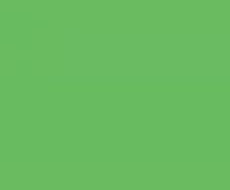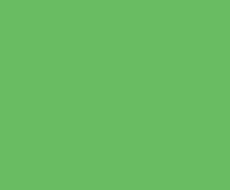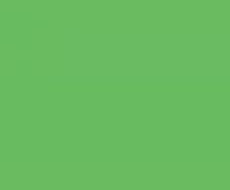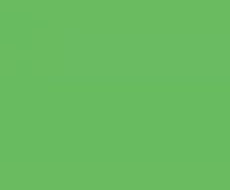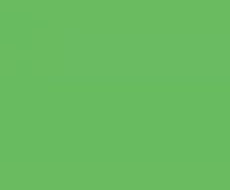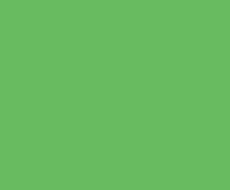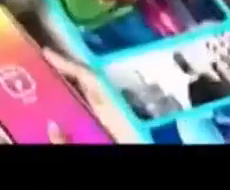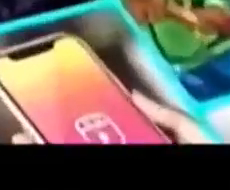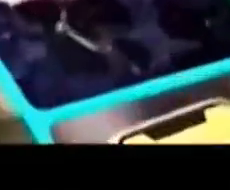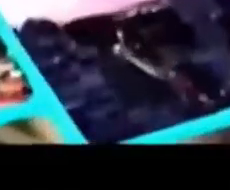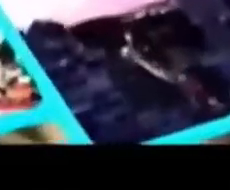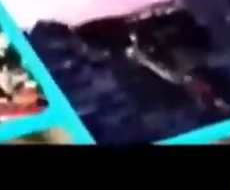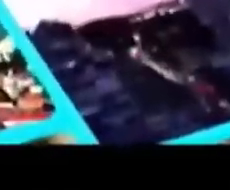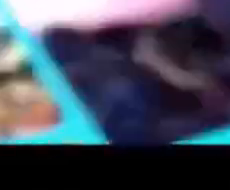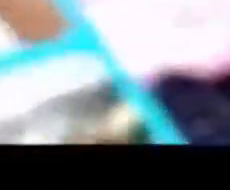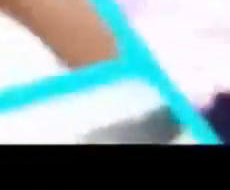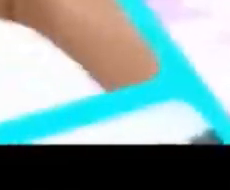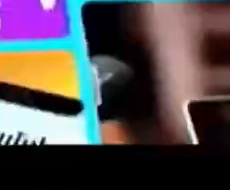laiguana.tv.